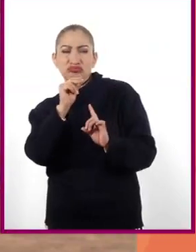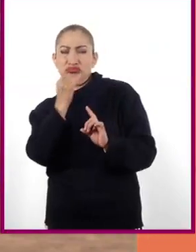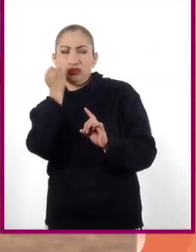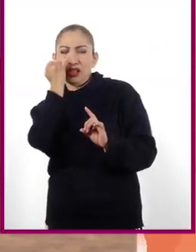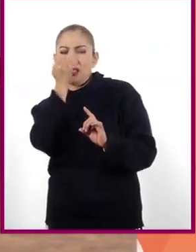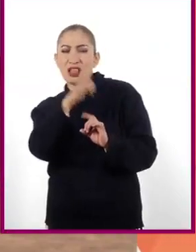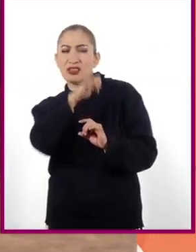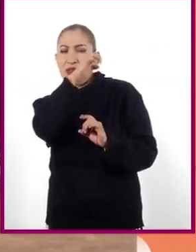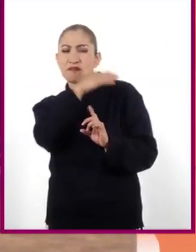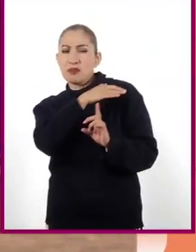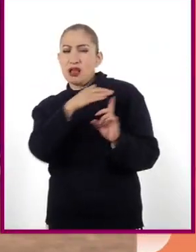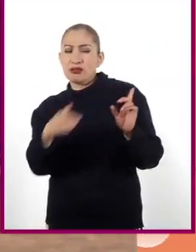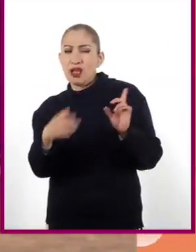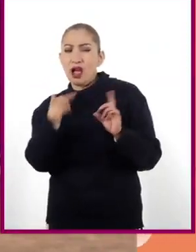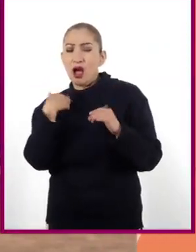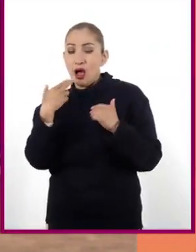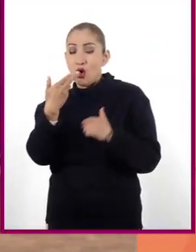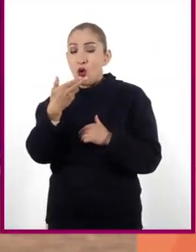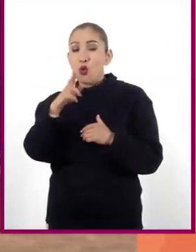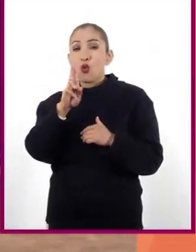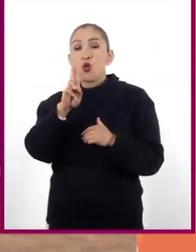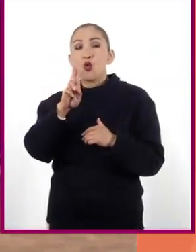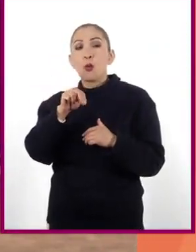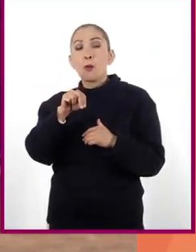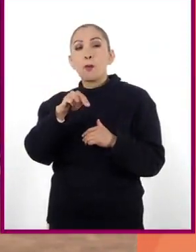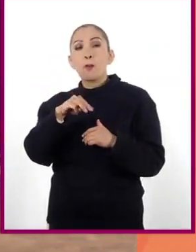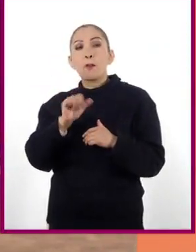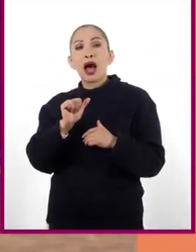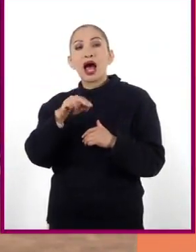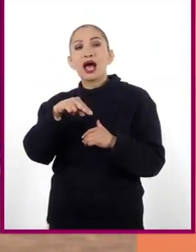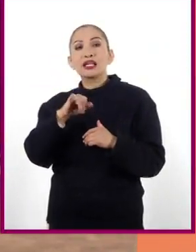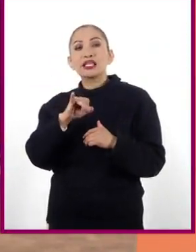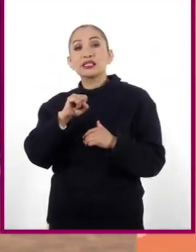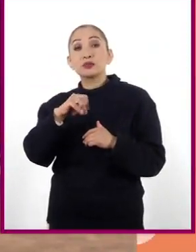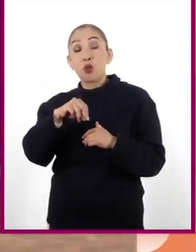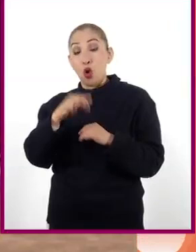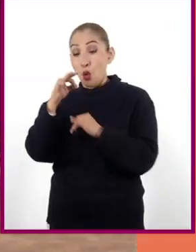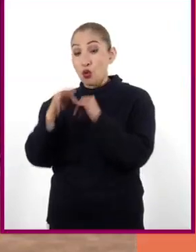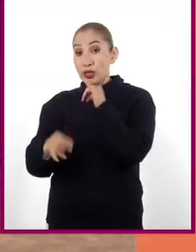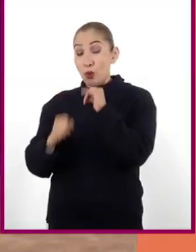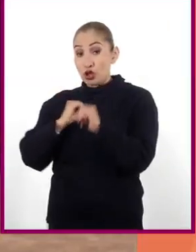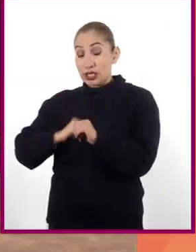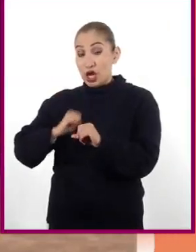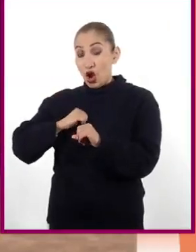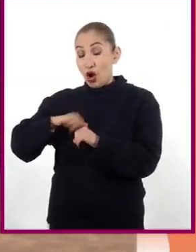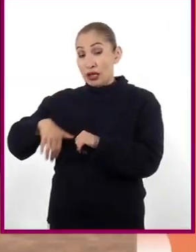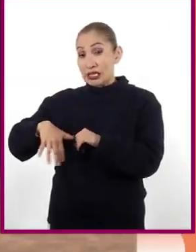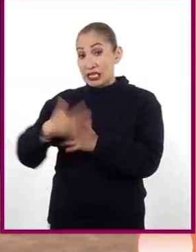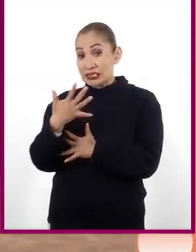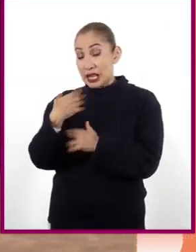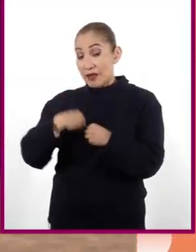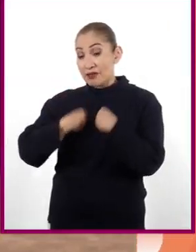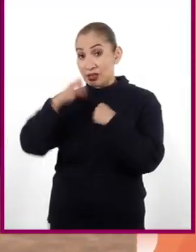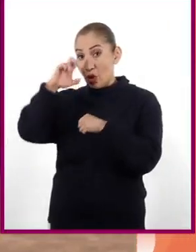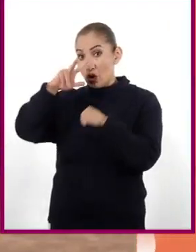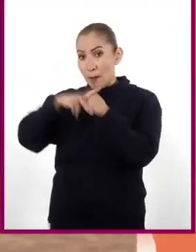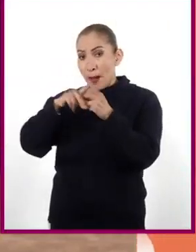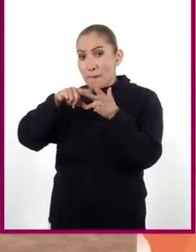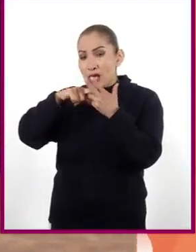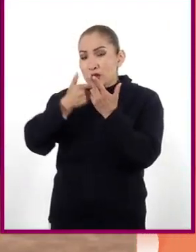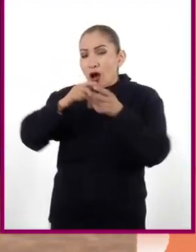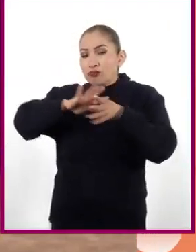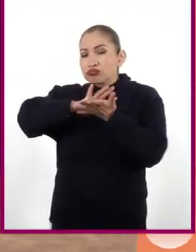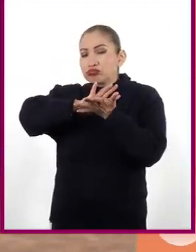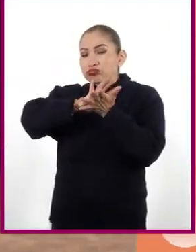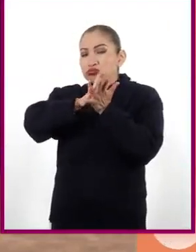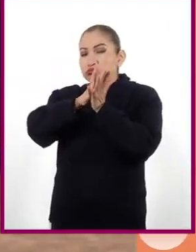ideas medievales, el humanismo. Pero fue hasta finales del siglo XV que la vida en Europa inició un